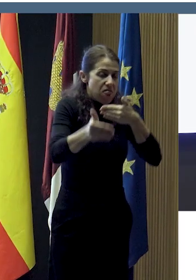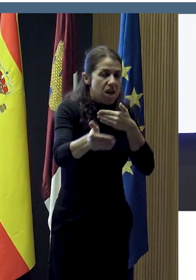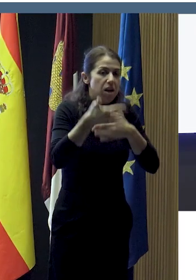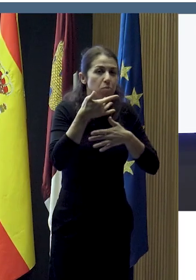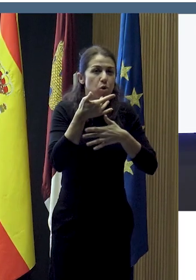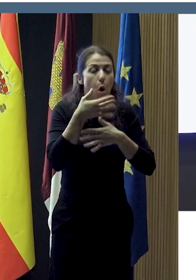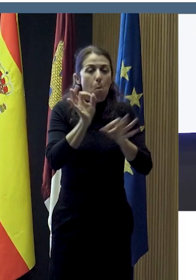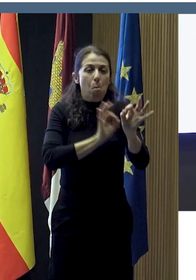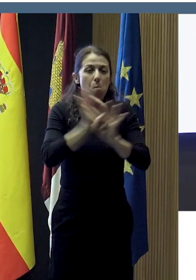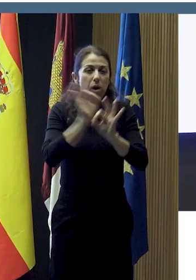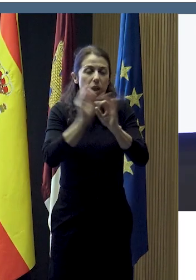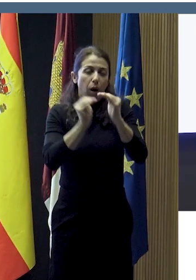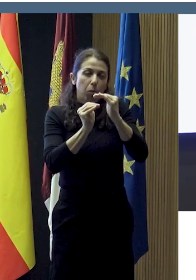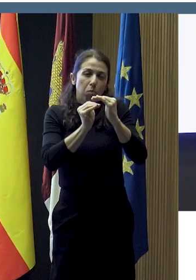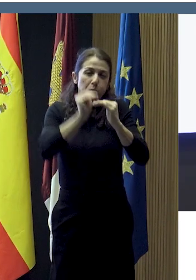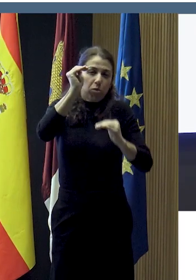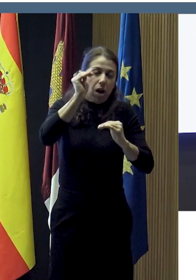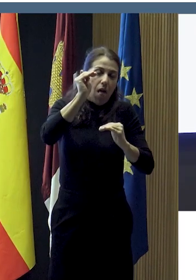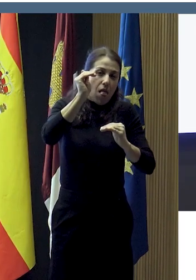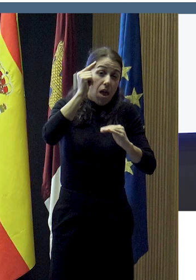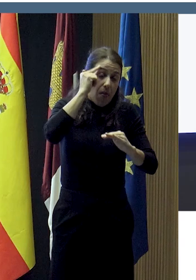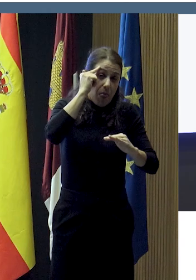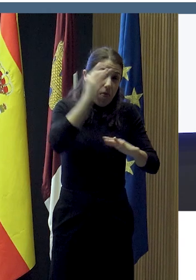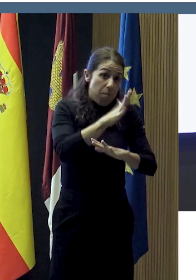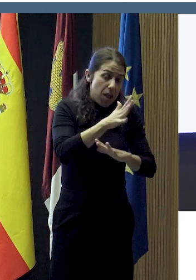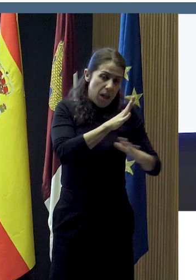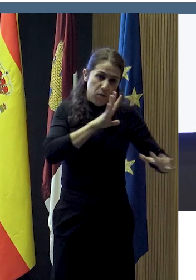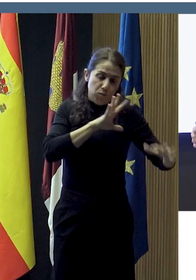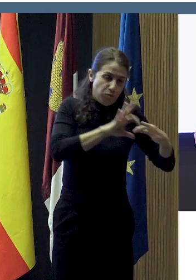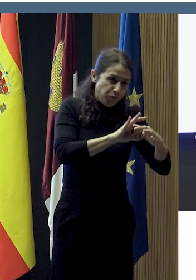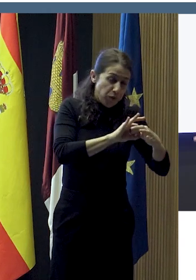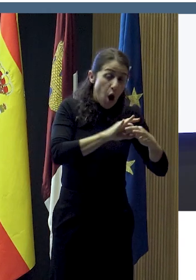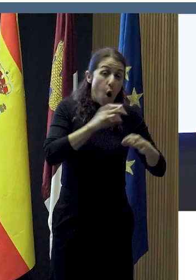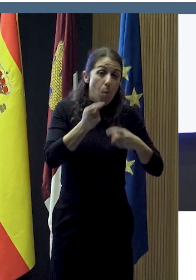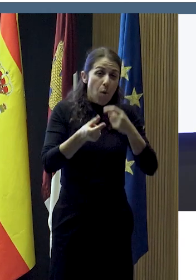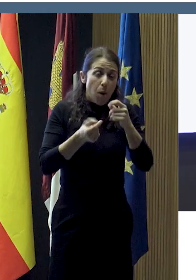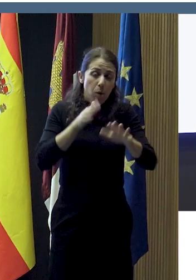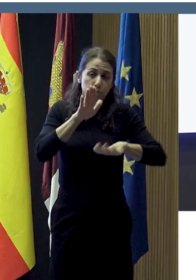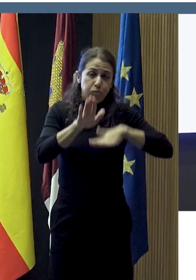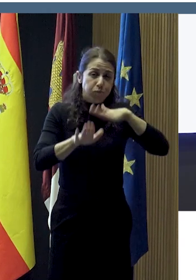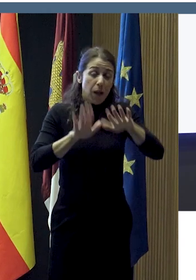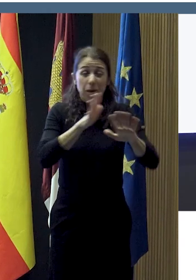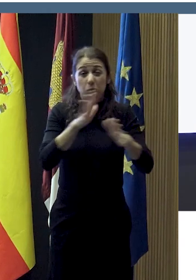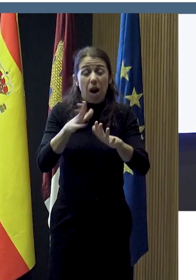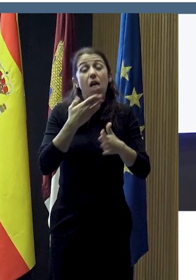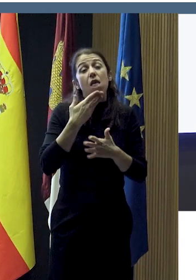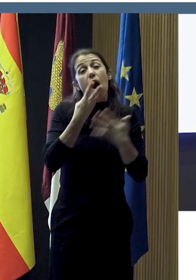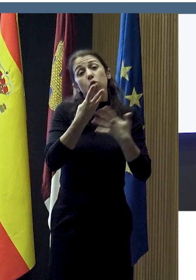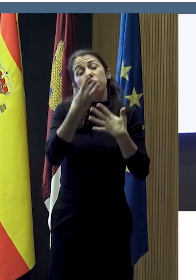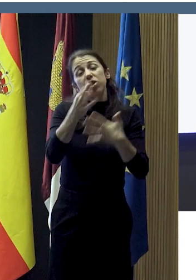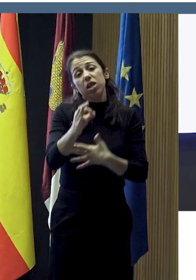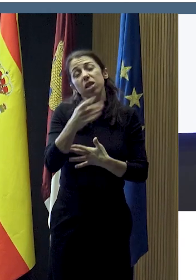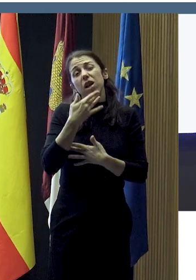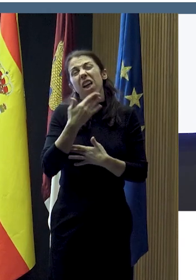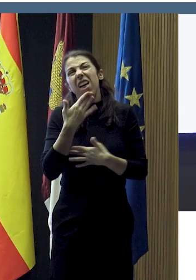un mayor porcentaje de demencias dentro de la población. Aumenta progresivamente, siendo los 80 años, digamos, la